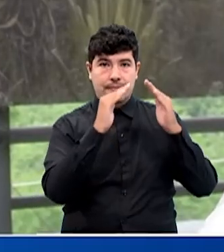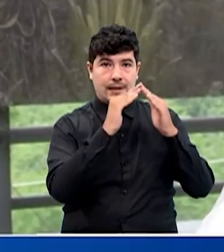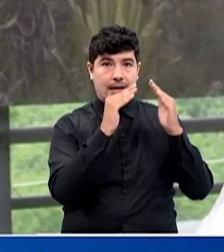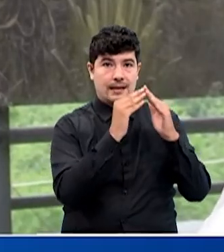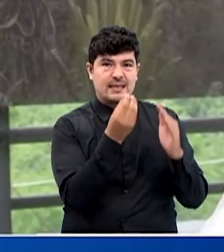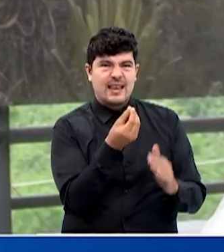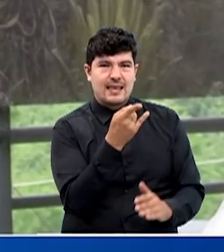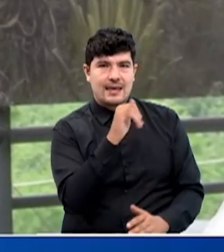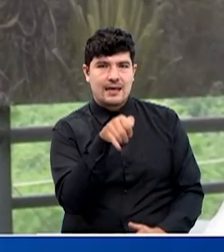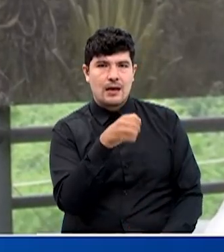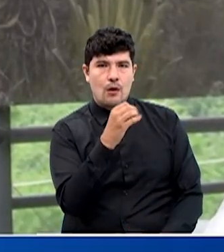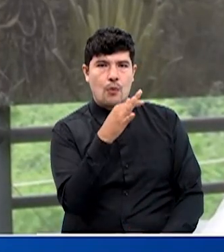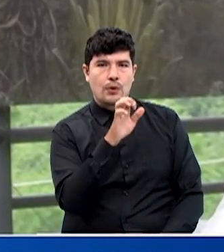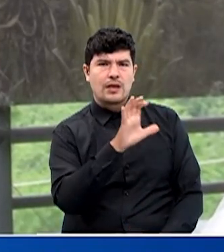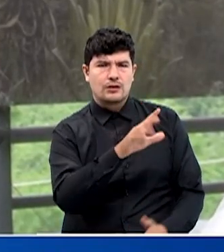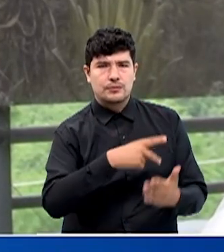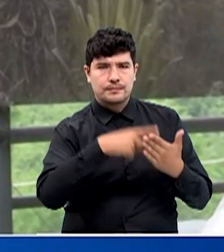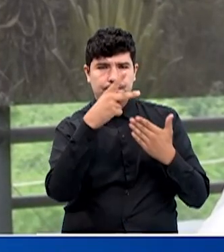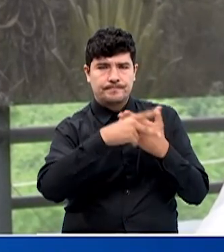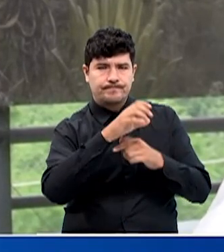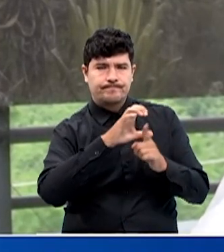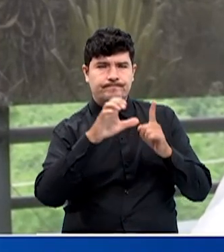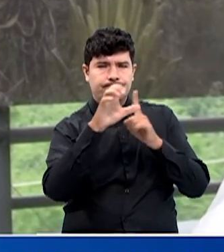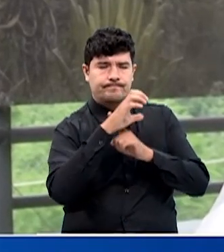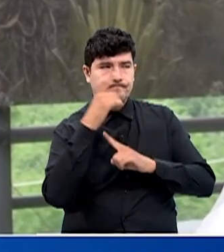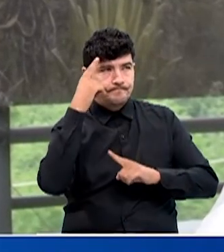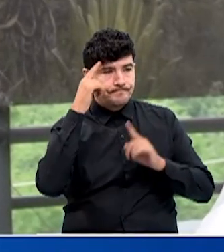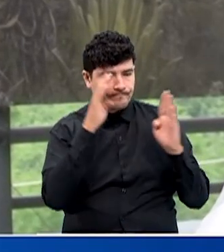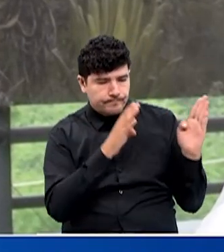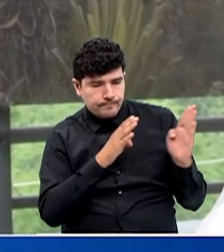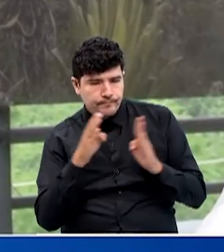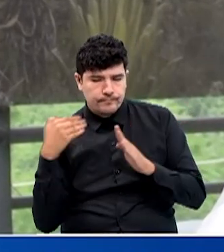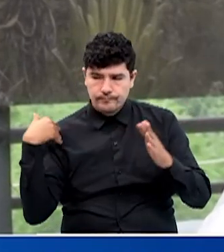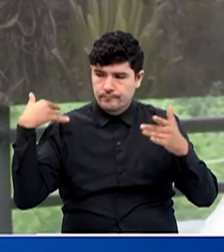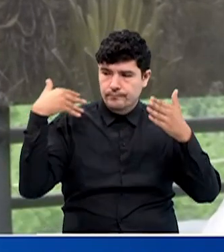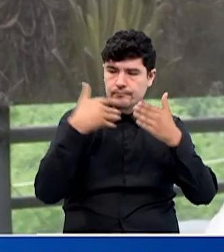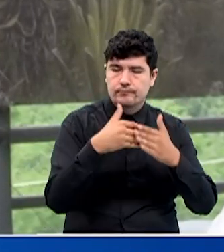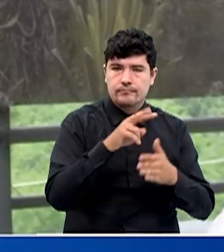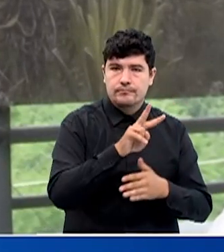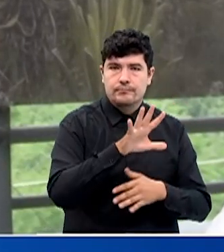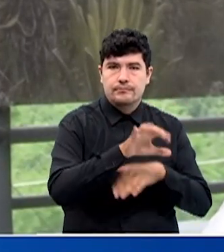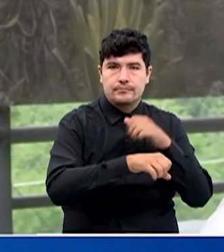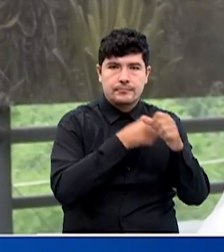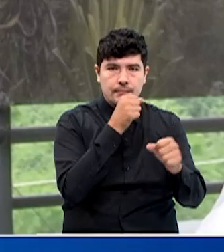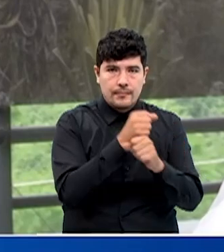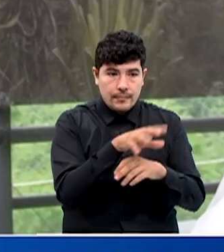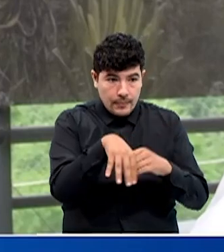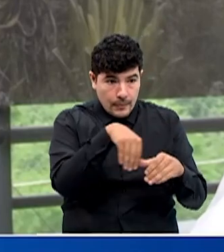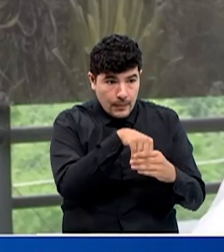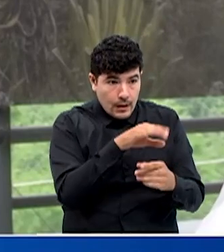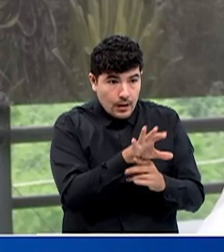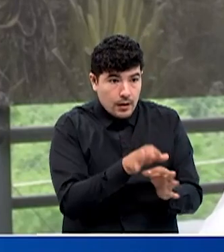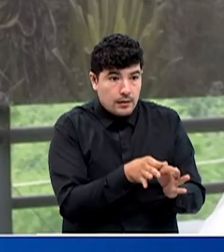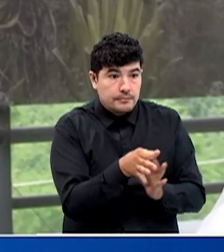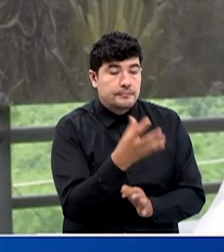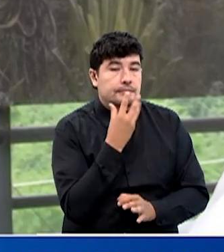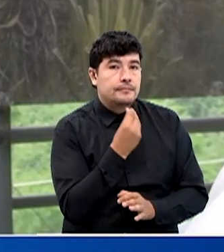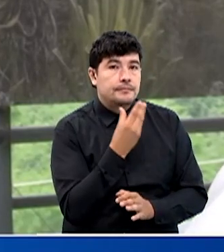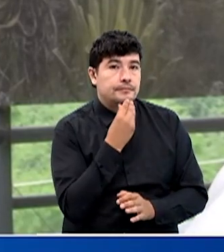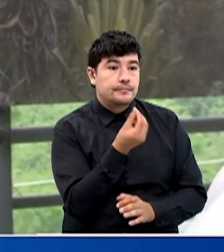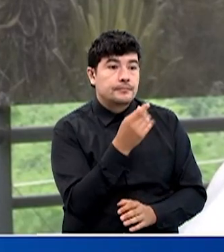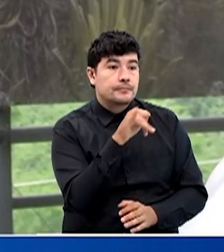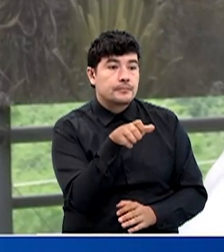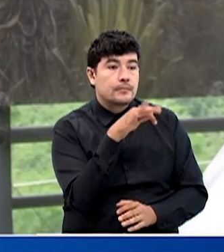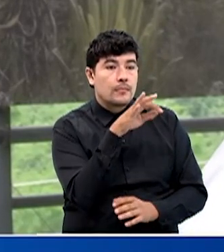gestándose 25 años y está en Zapatoca. ¿De qué se trata? Es el Quijote reinterpretado a la realidad actual.